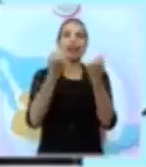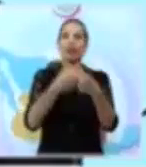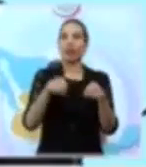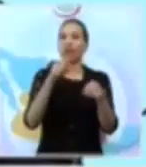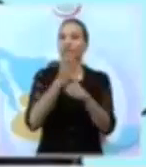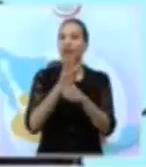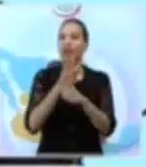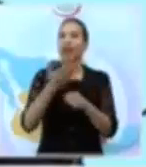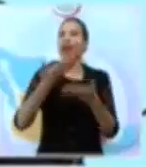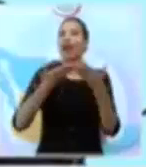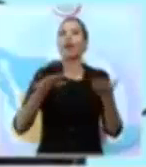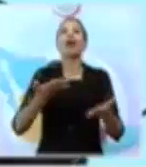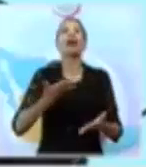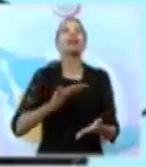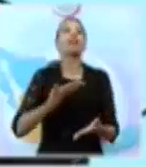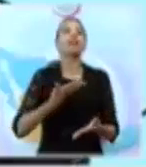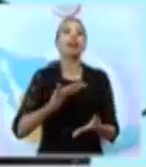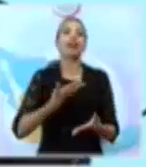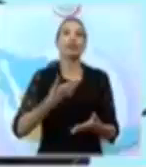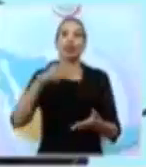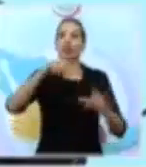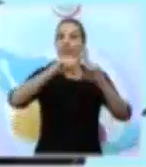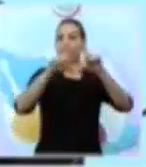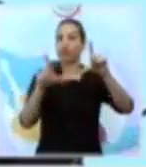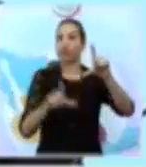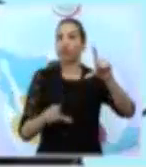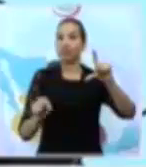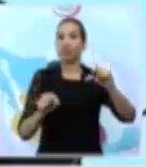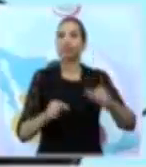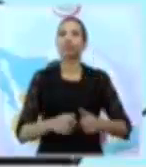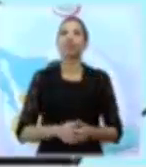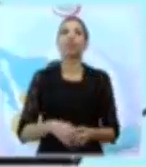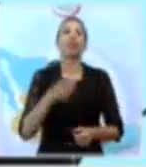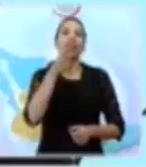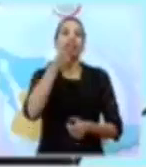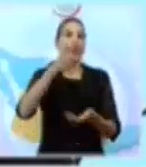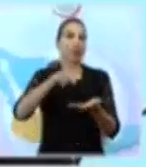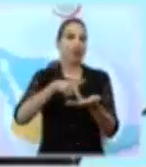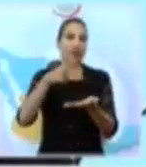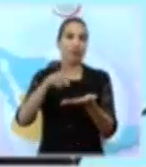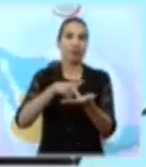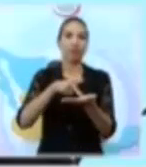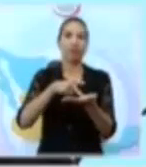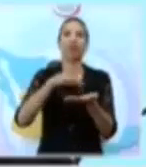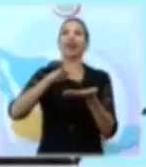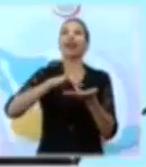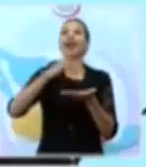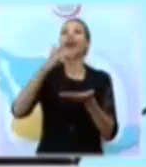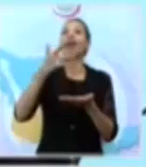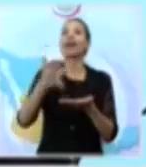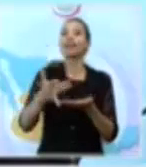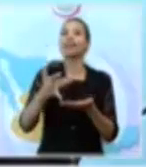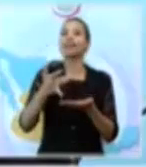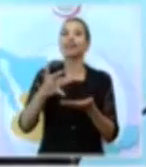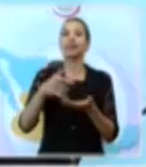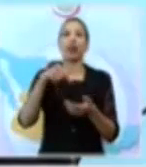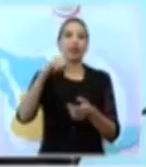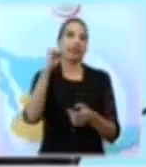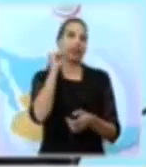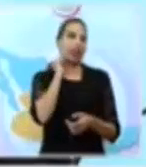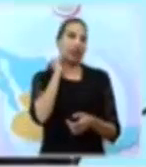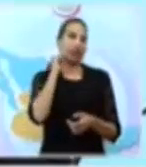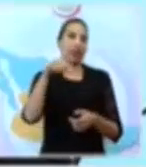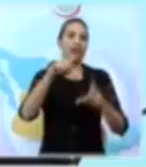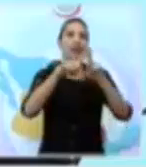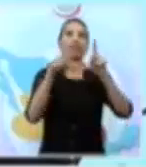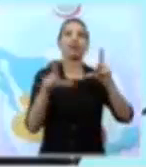que enfrenta nuestro país. Reitero el agradecimiento del Senado de la